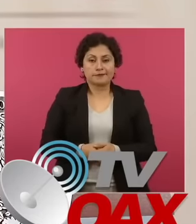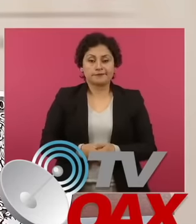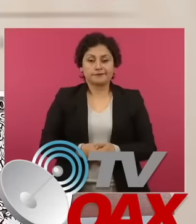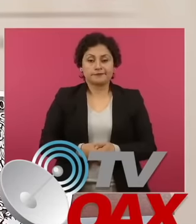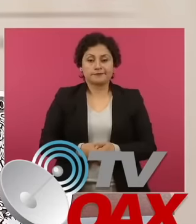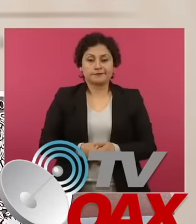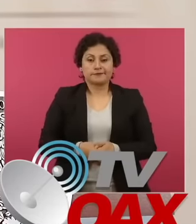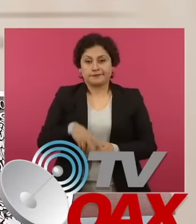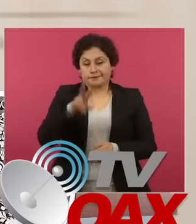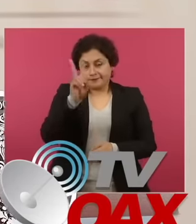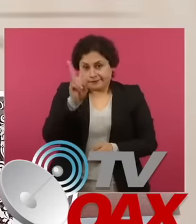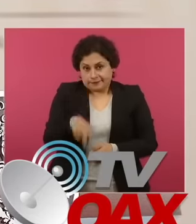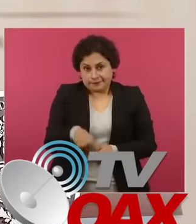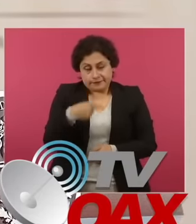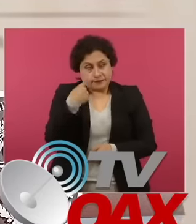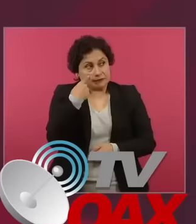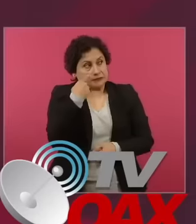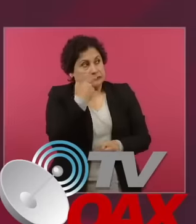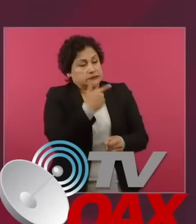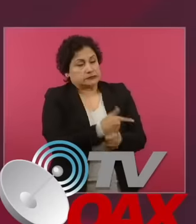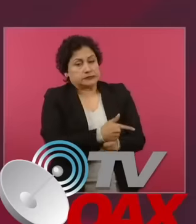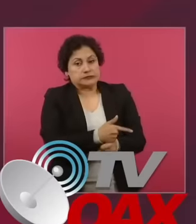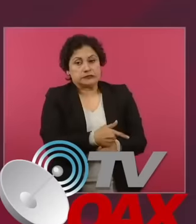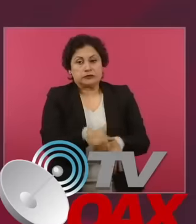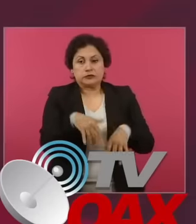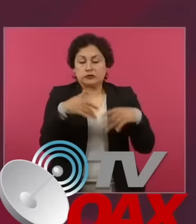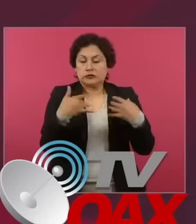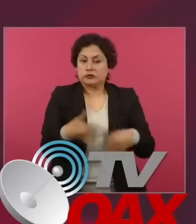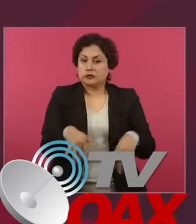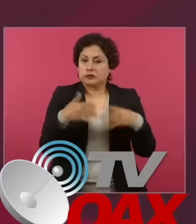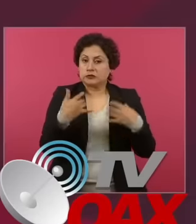Es un asunto